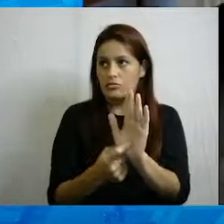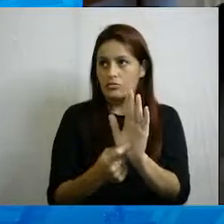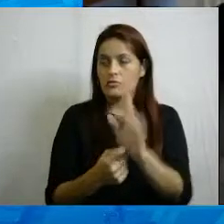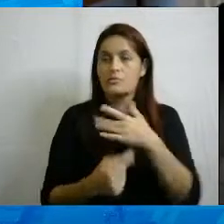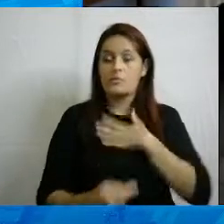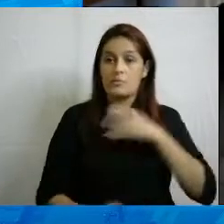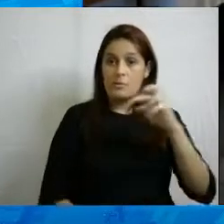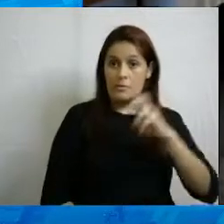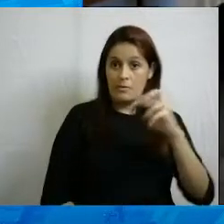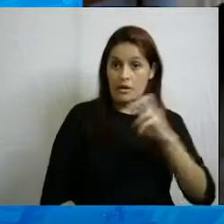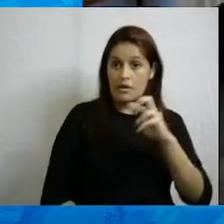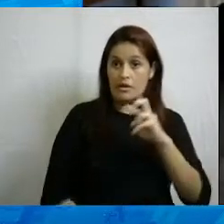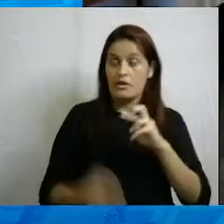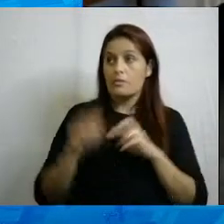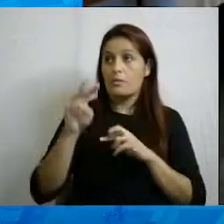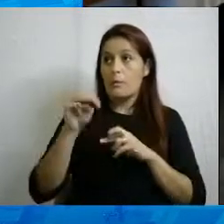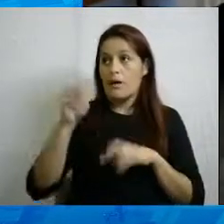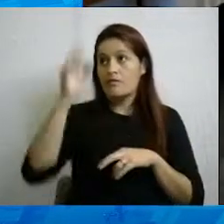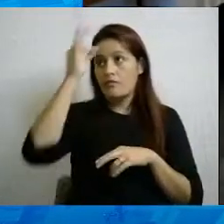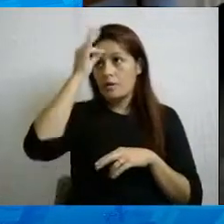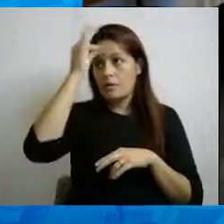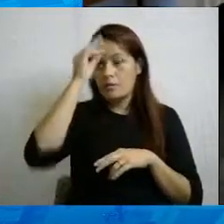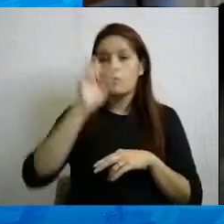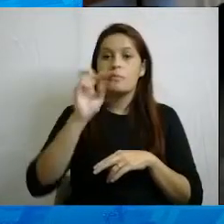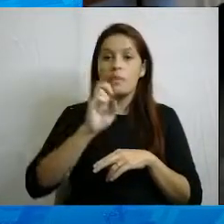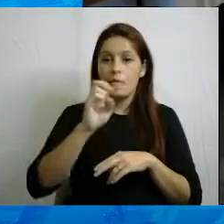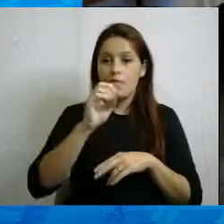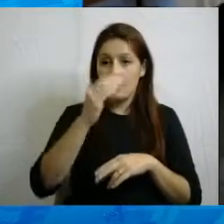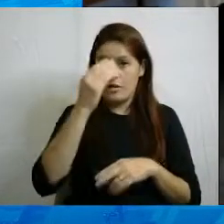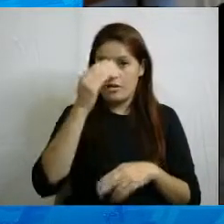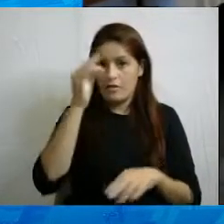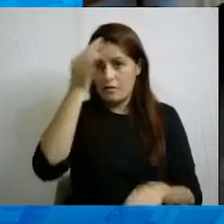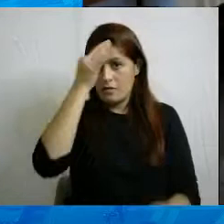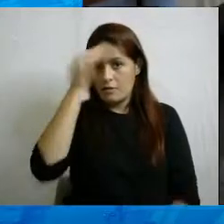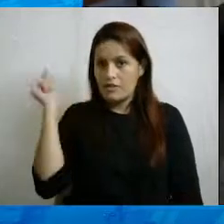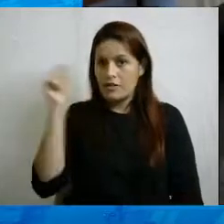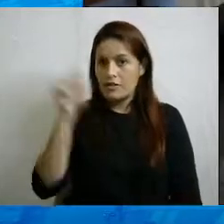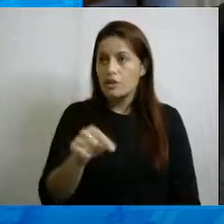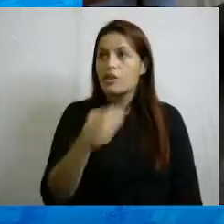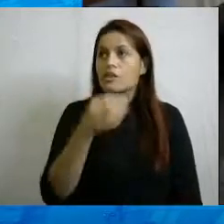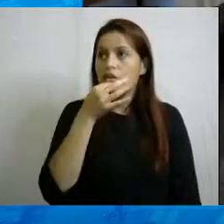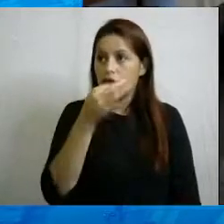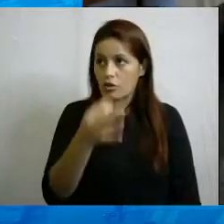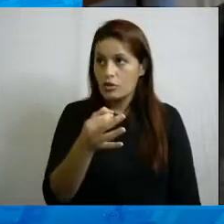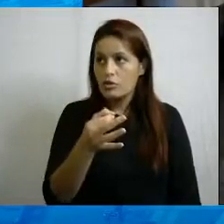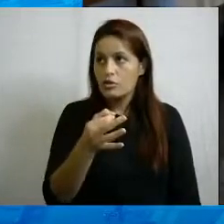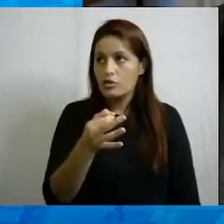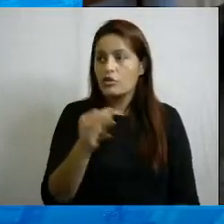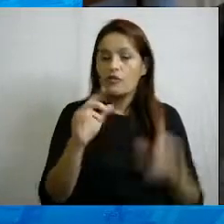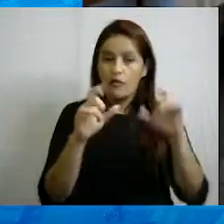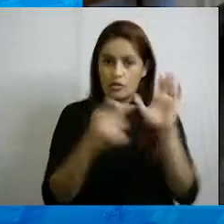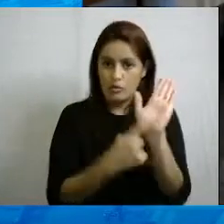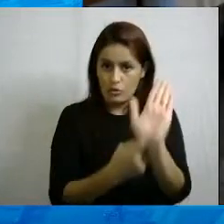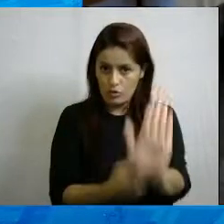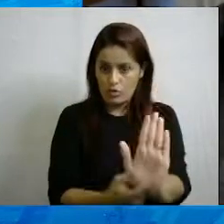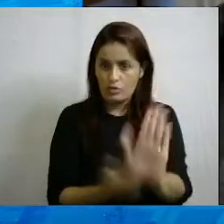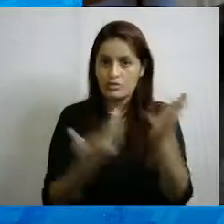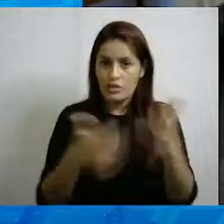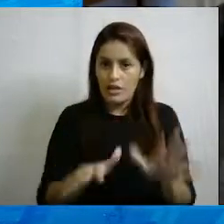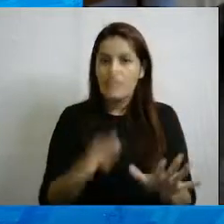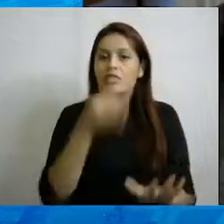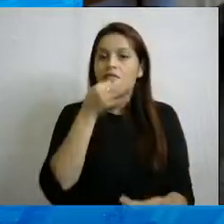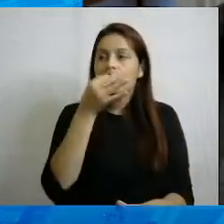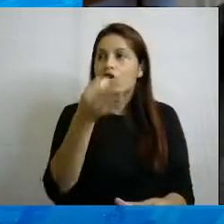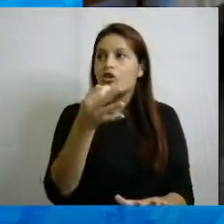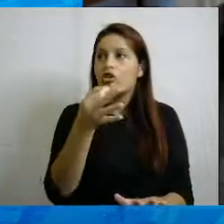papá, porque mi mamá como está enferma, mi papá fue a hablar con don Belarmino. Le dijo don Belarmino y le llevó la foto y don Belarmino le dijo que